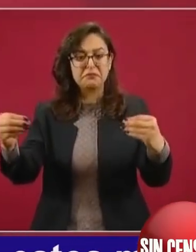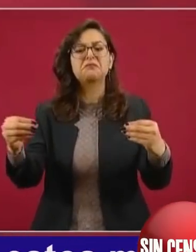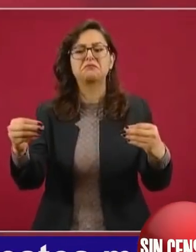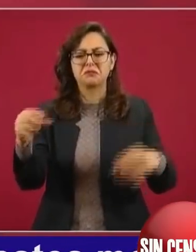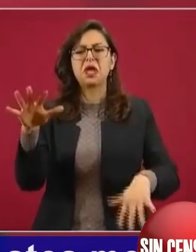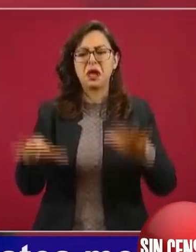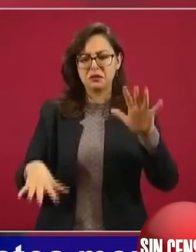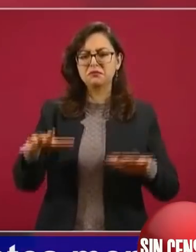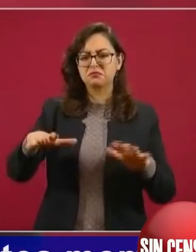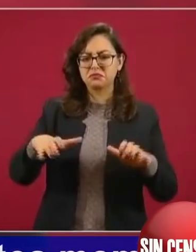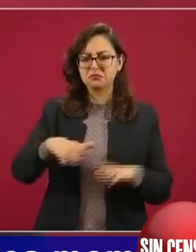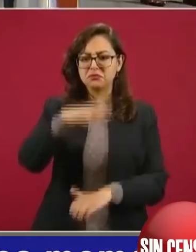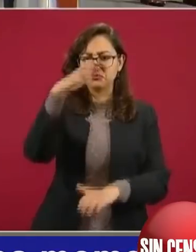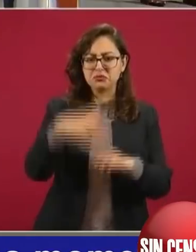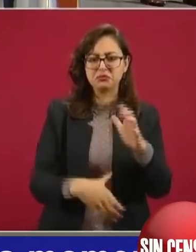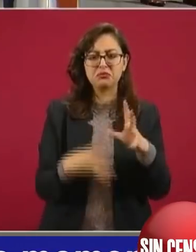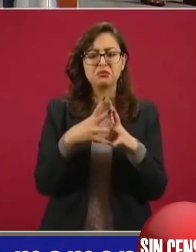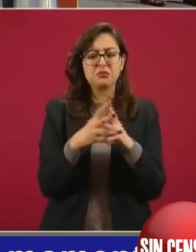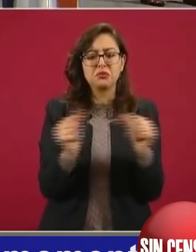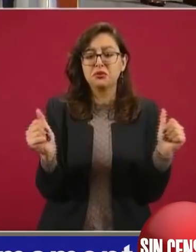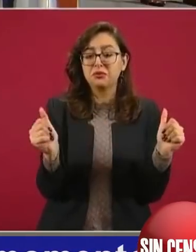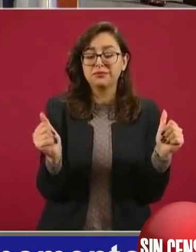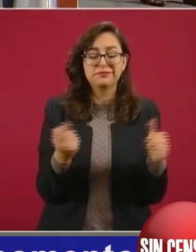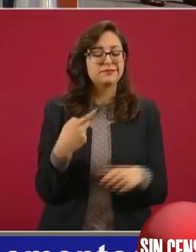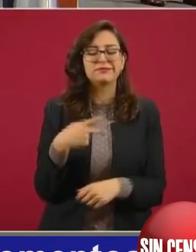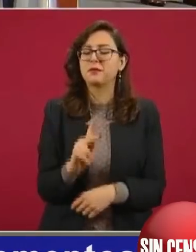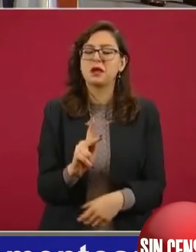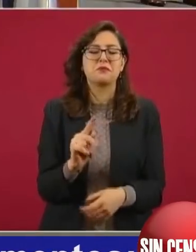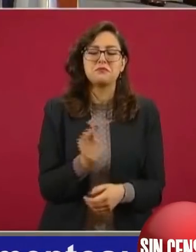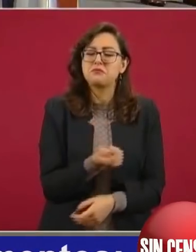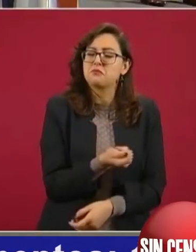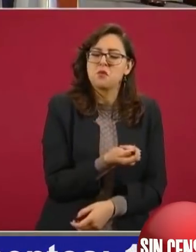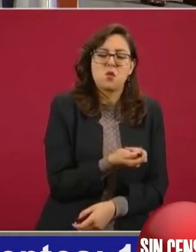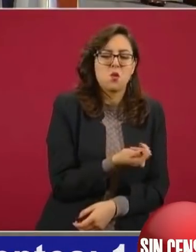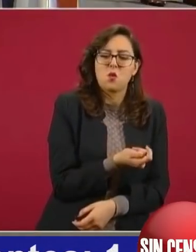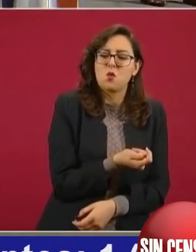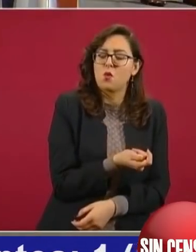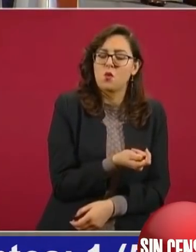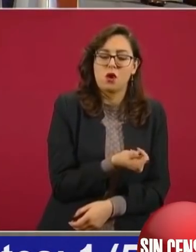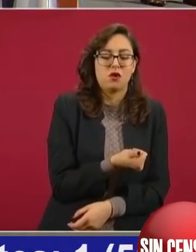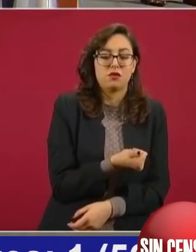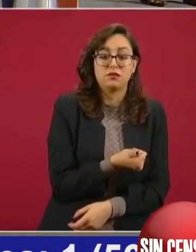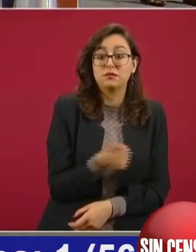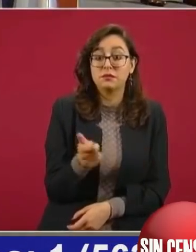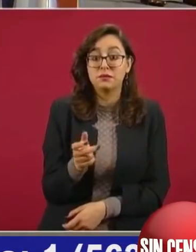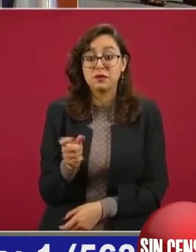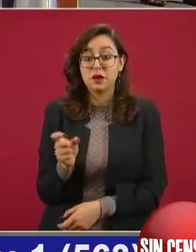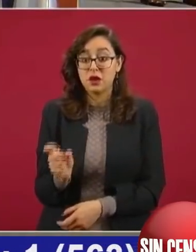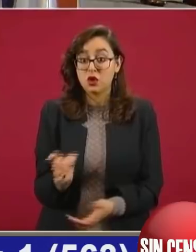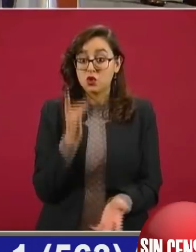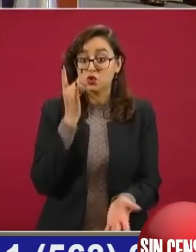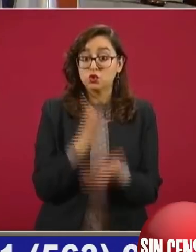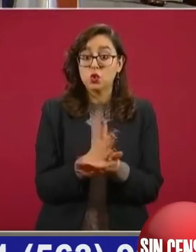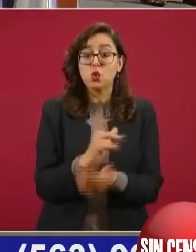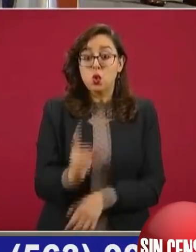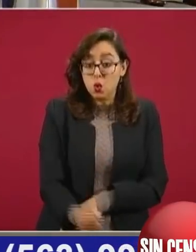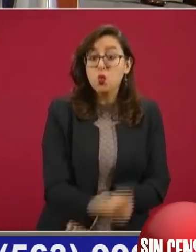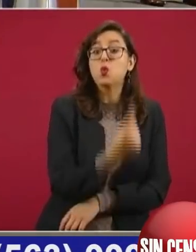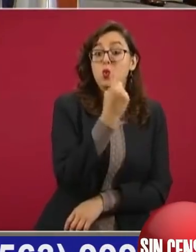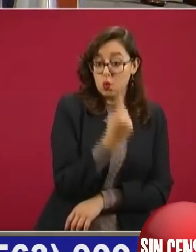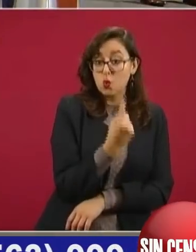punto determinado, pero son muy pocas. Realmente existen antecedentes solamente de una